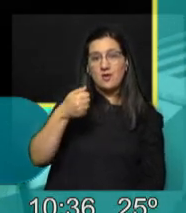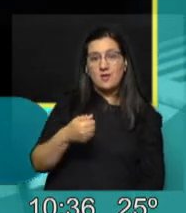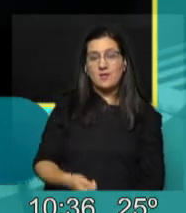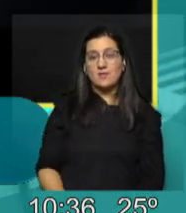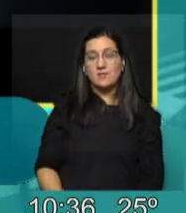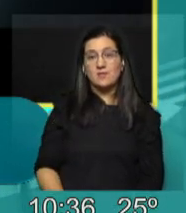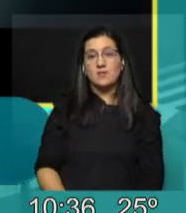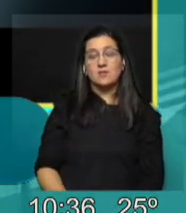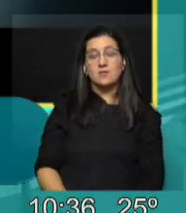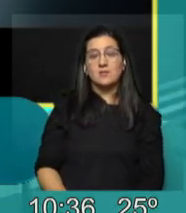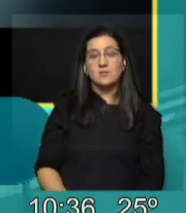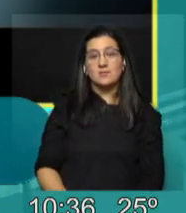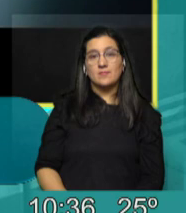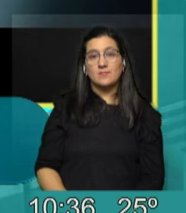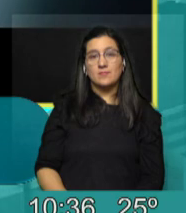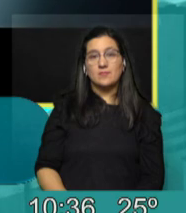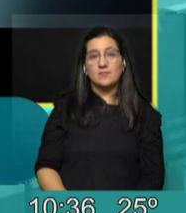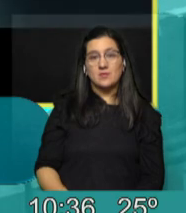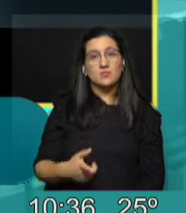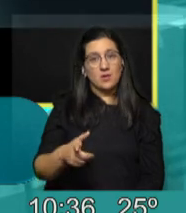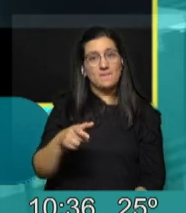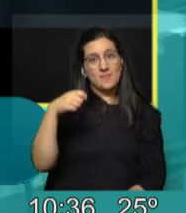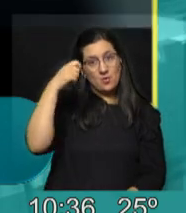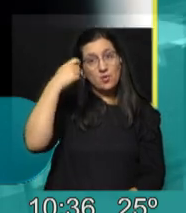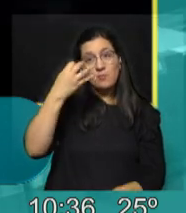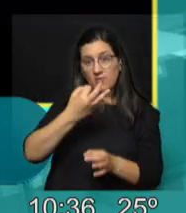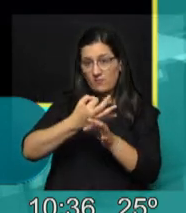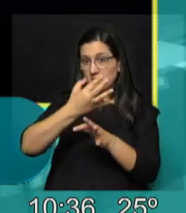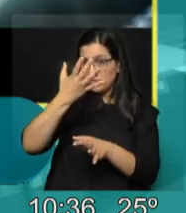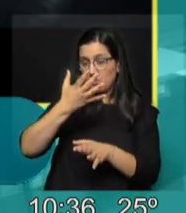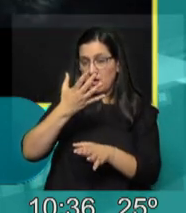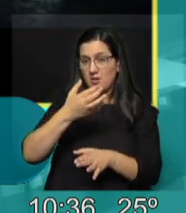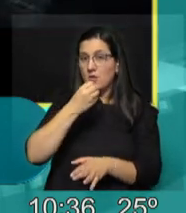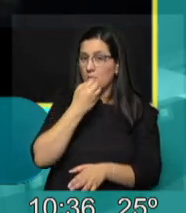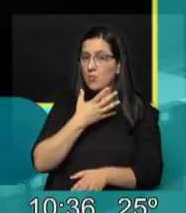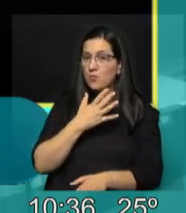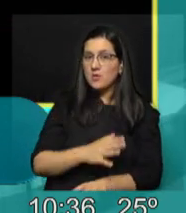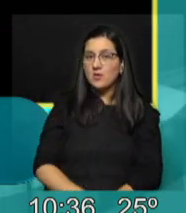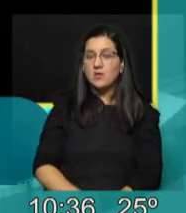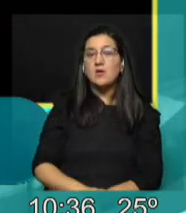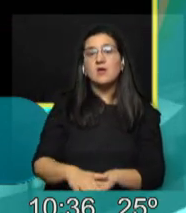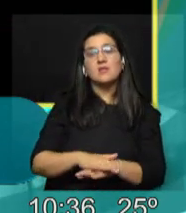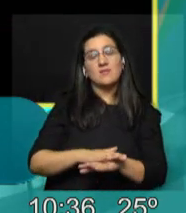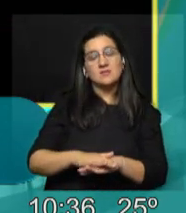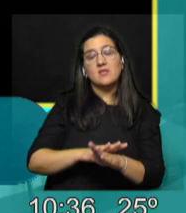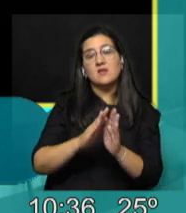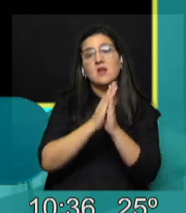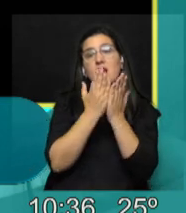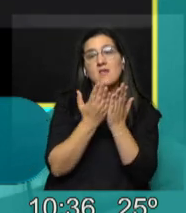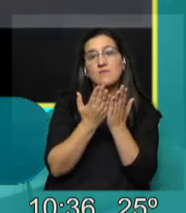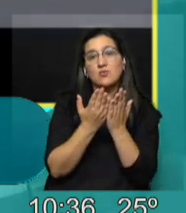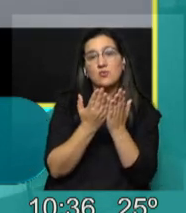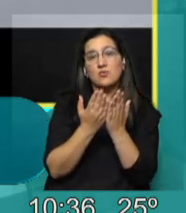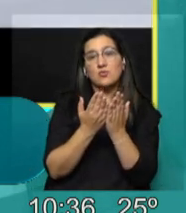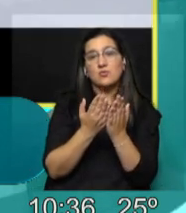Está hecho con muchísimo oficio. Es una muy buena película. Está basada, obviamente, en el libro de